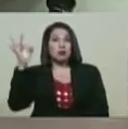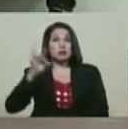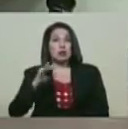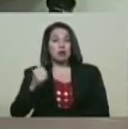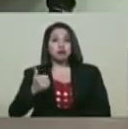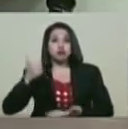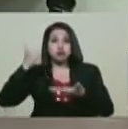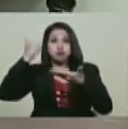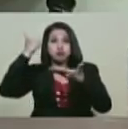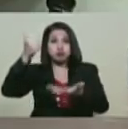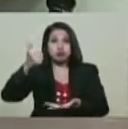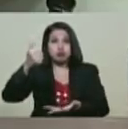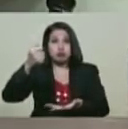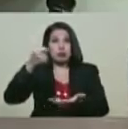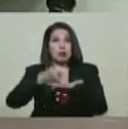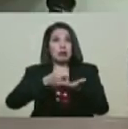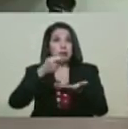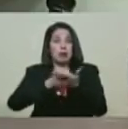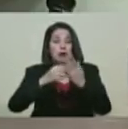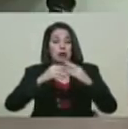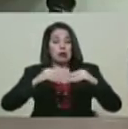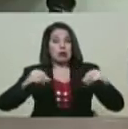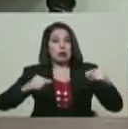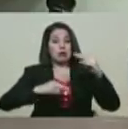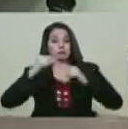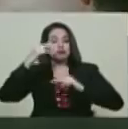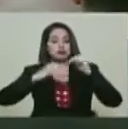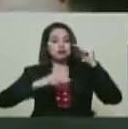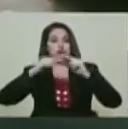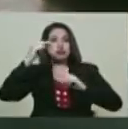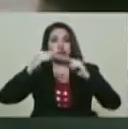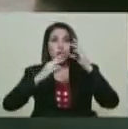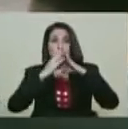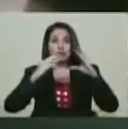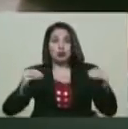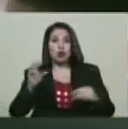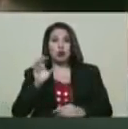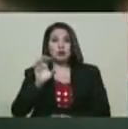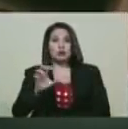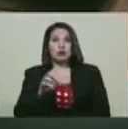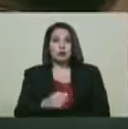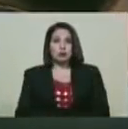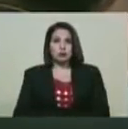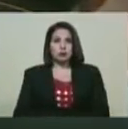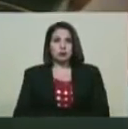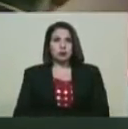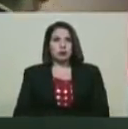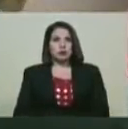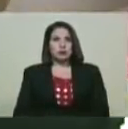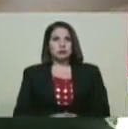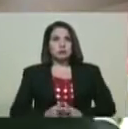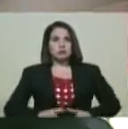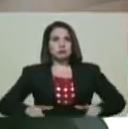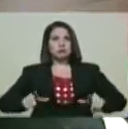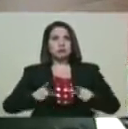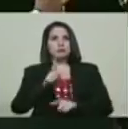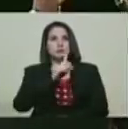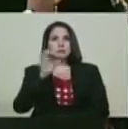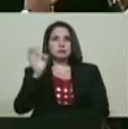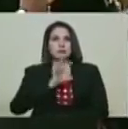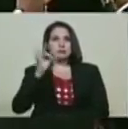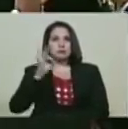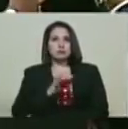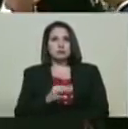Compensación Interterritorial para obras de todos los estados y localidades del país, 100% del